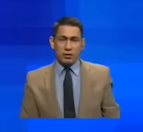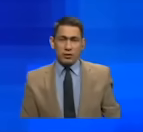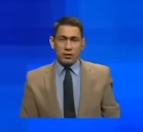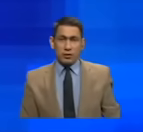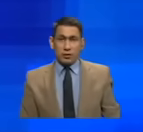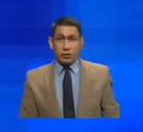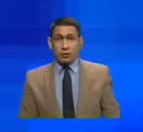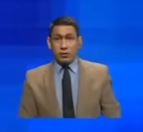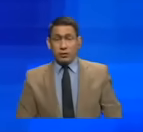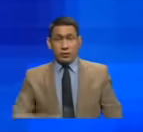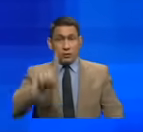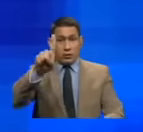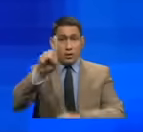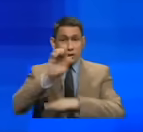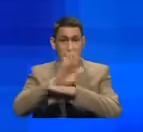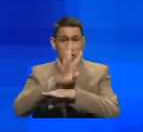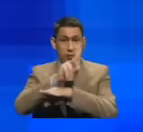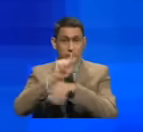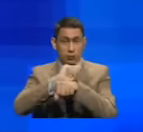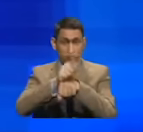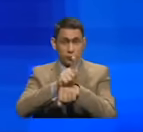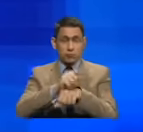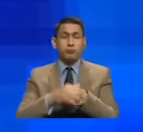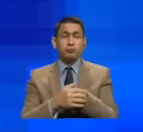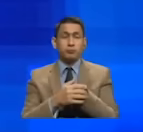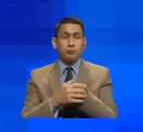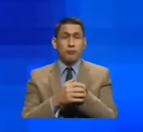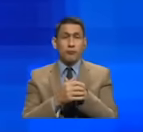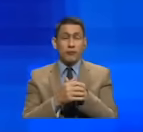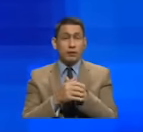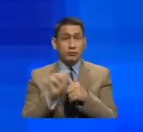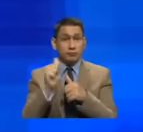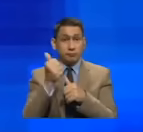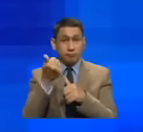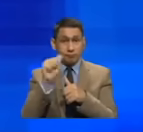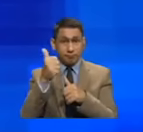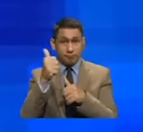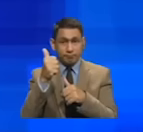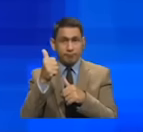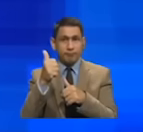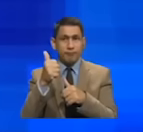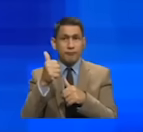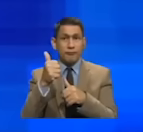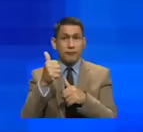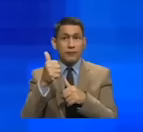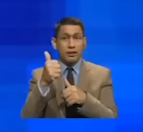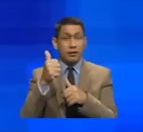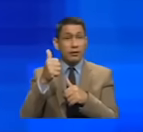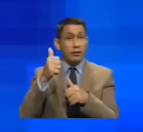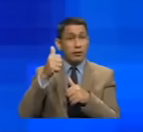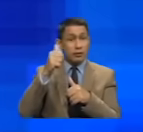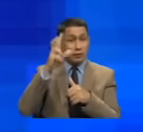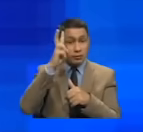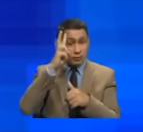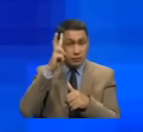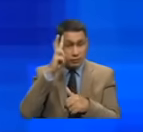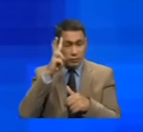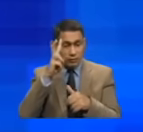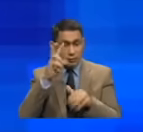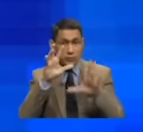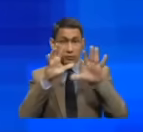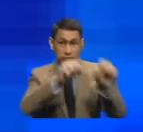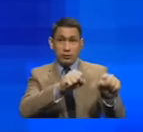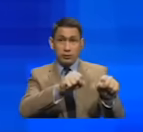Son las 13:20, entre otros temas, amigos, 10 procesados fueron llamados a juicio en el caso Ispol, en torno